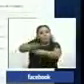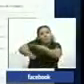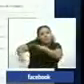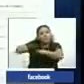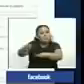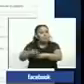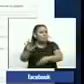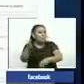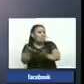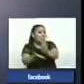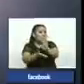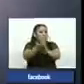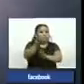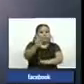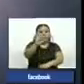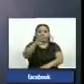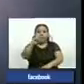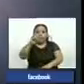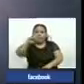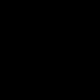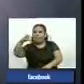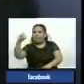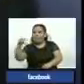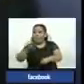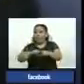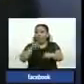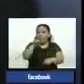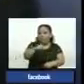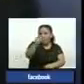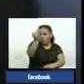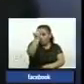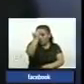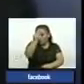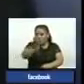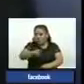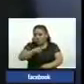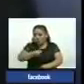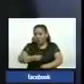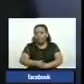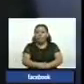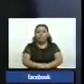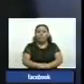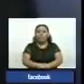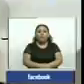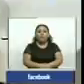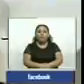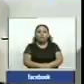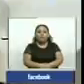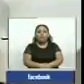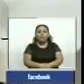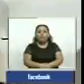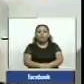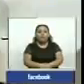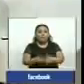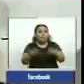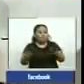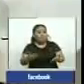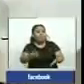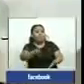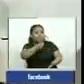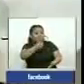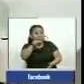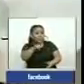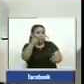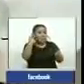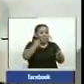supera los 500 mil dólares. Estos son los hechos que usted debe conocer. Amplio informe de Antonio